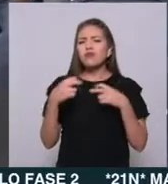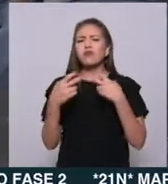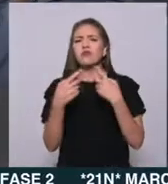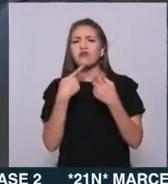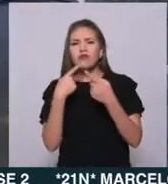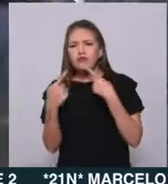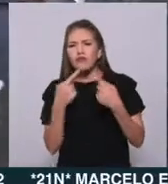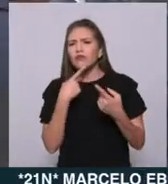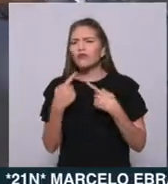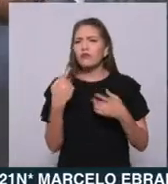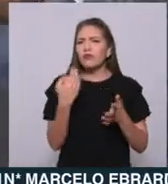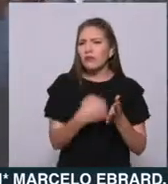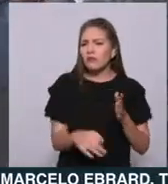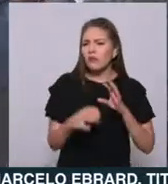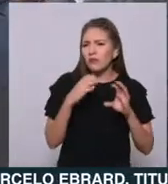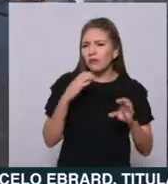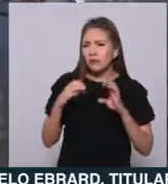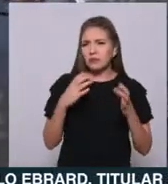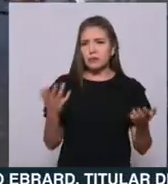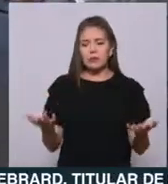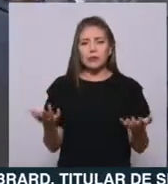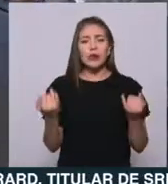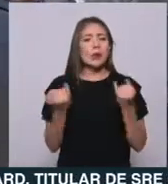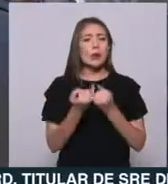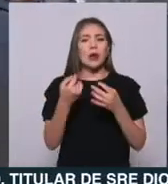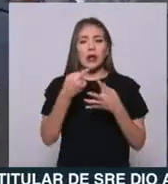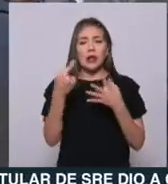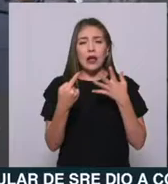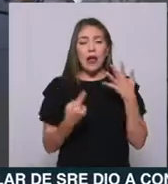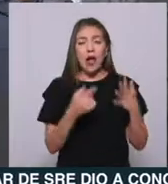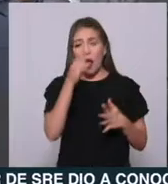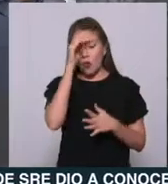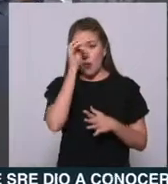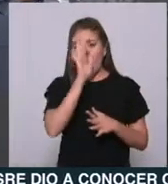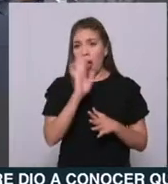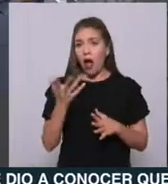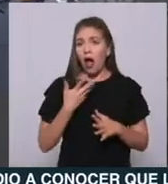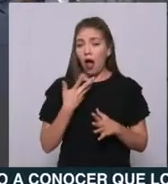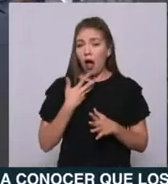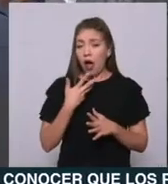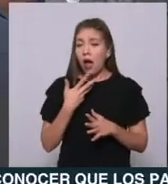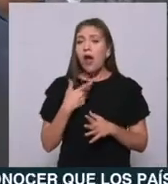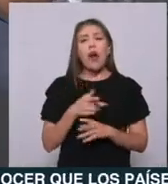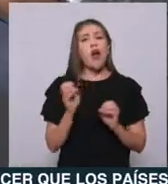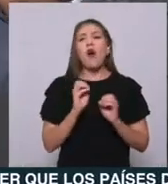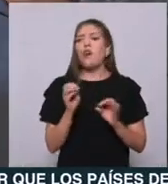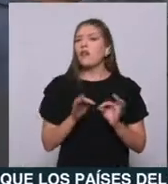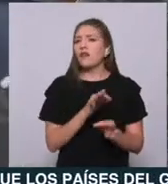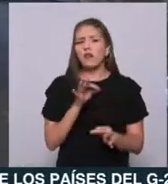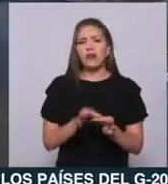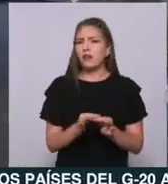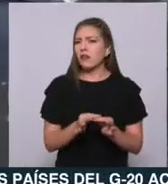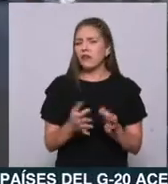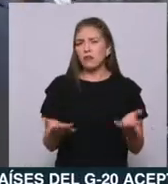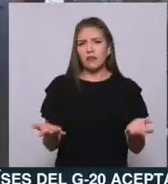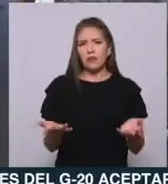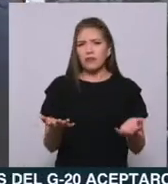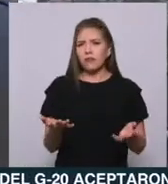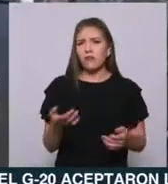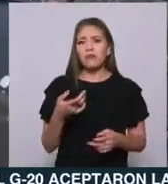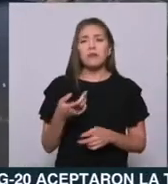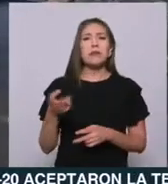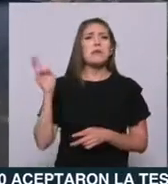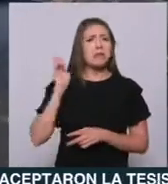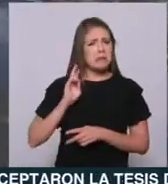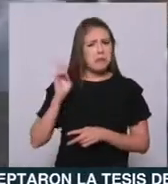cumplido los acuerdos que previamente se habían pactado, ¿no? El día viernes la negociación estaba